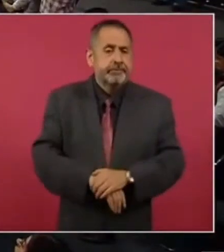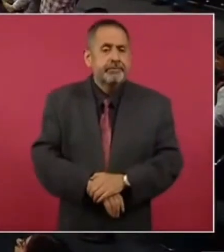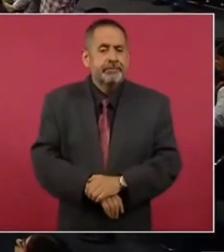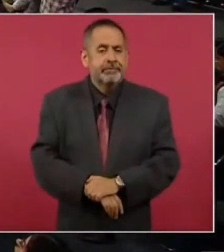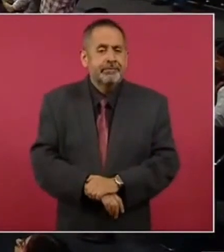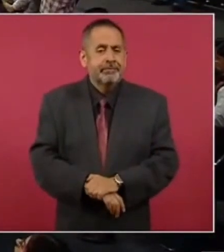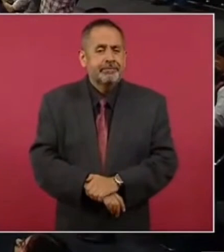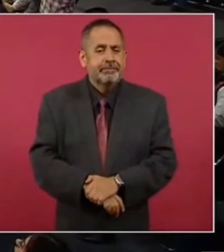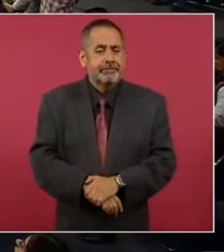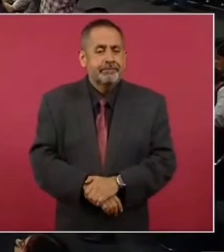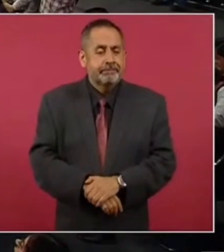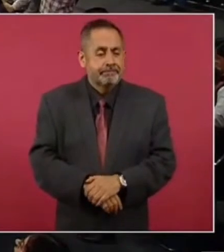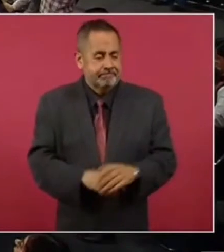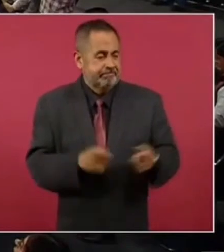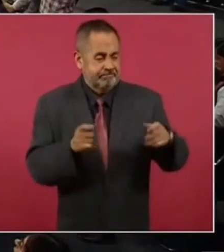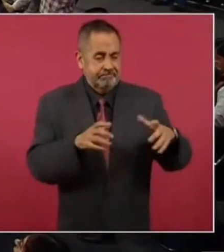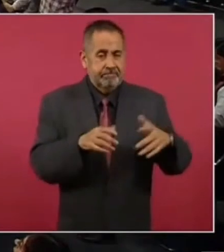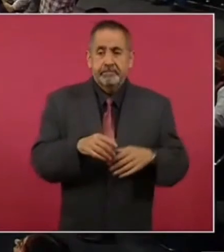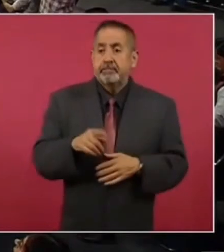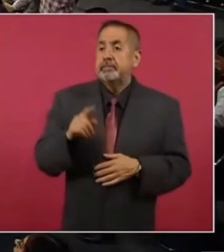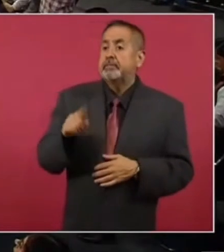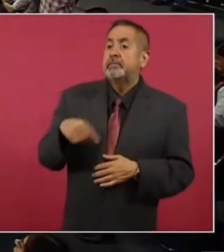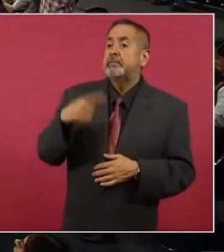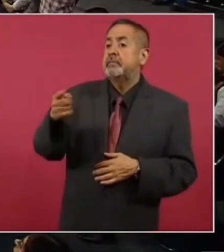ante el hartazgo